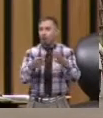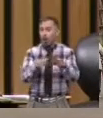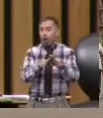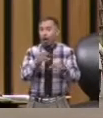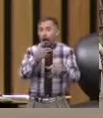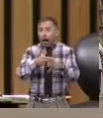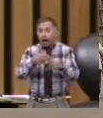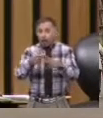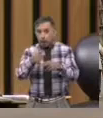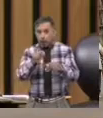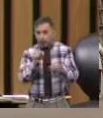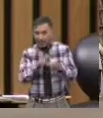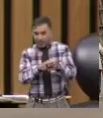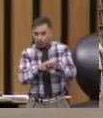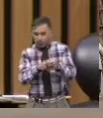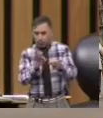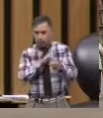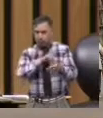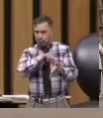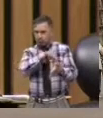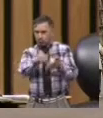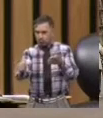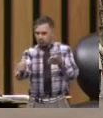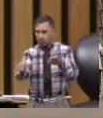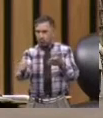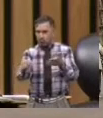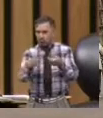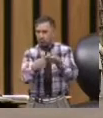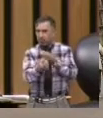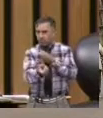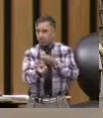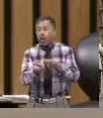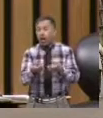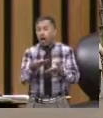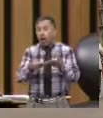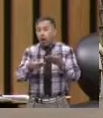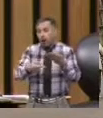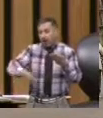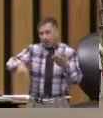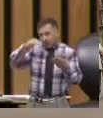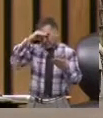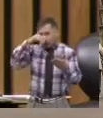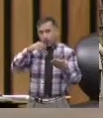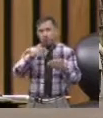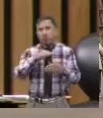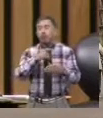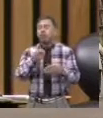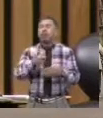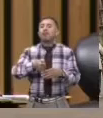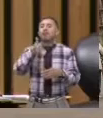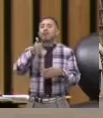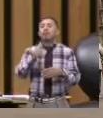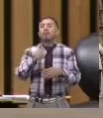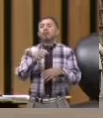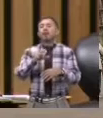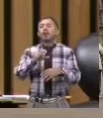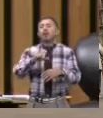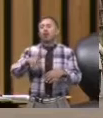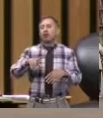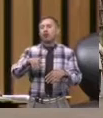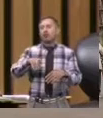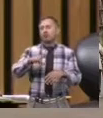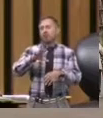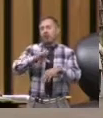registro. Hoy proponemos que por la gravedad de la falta, por primera vez se retire el acceso a la prerrogativa federal de